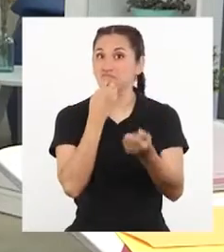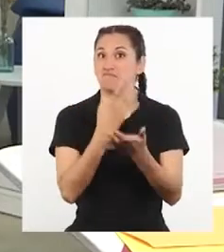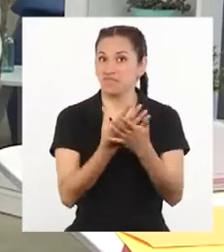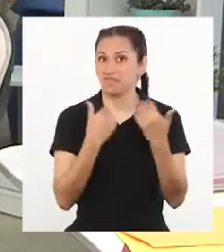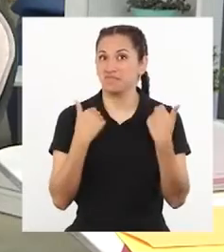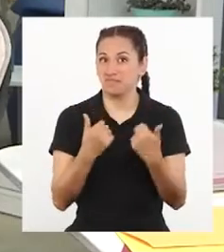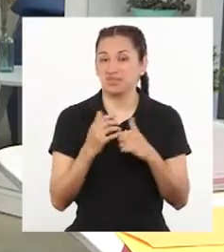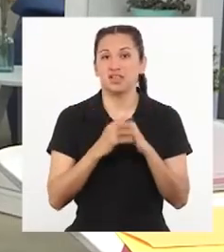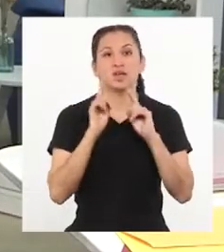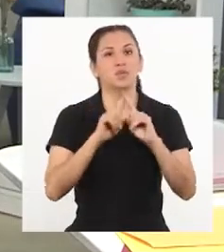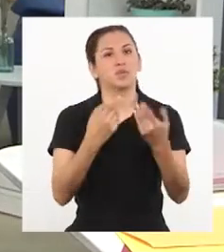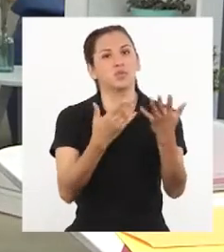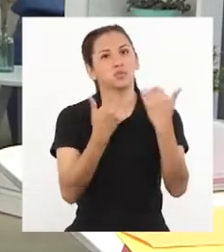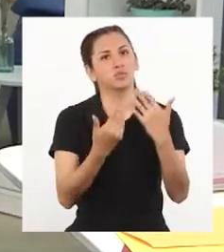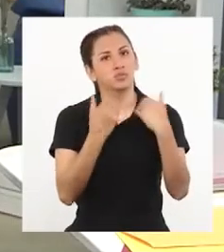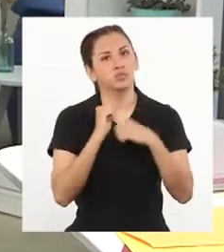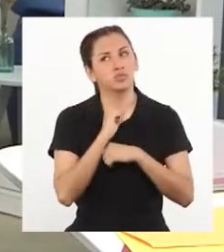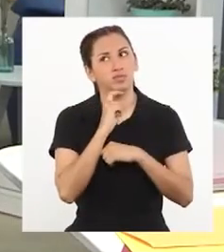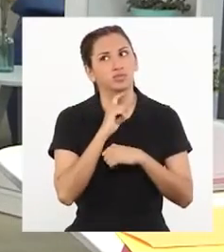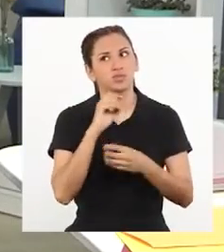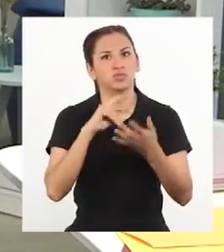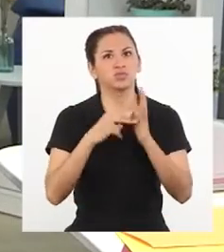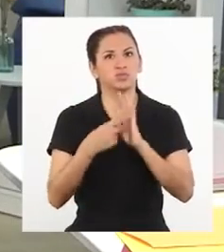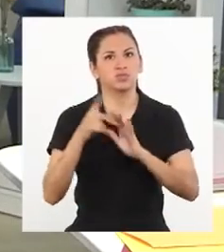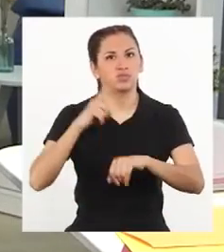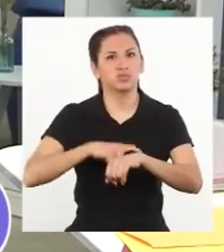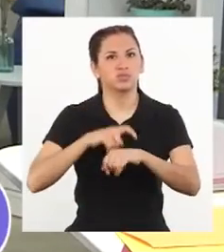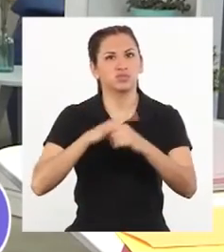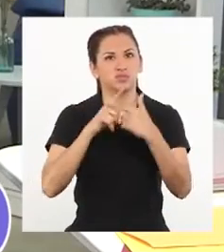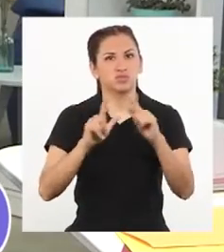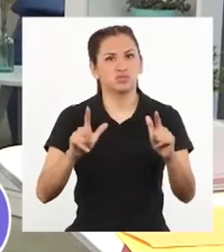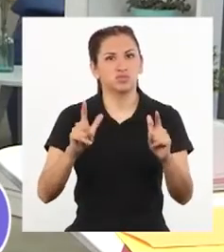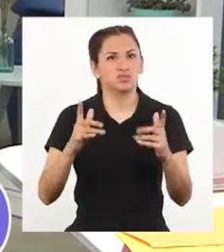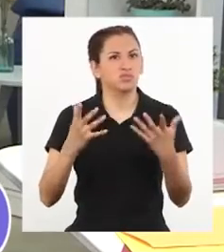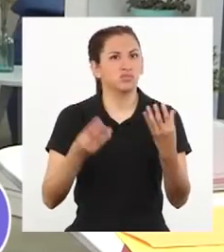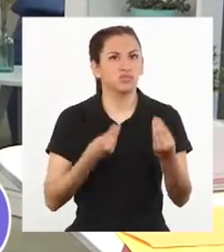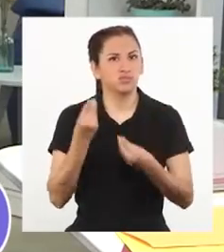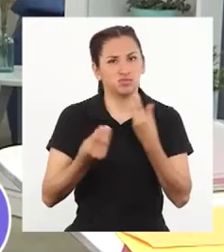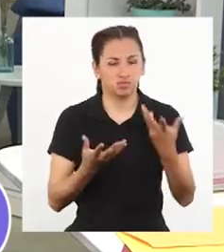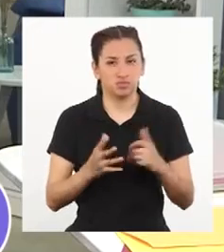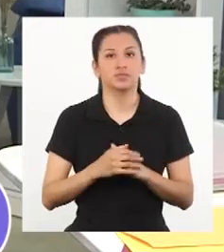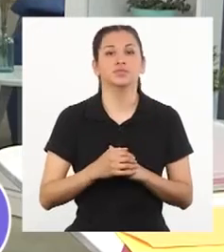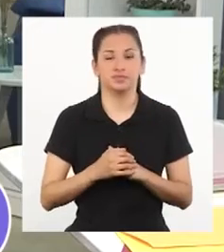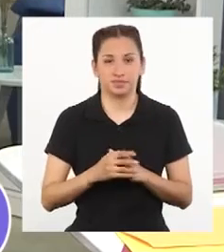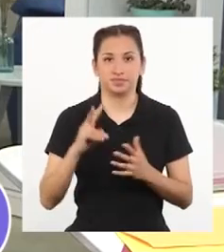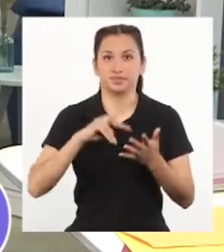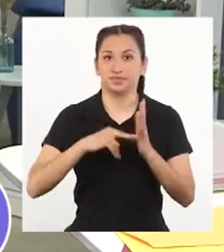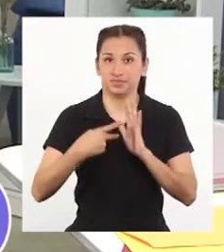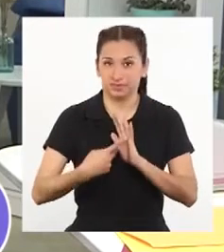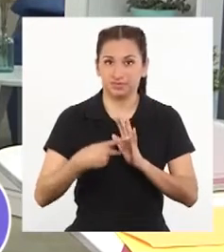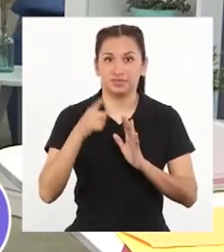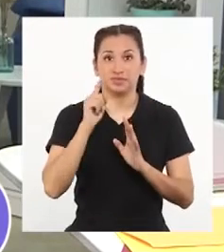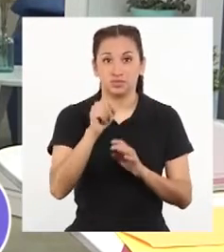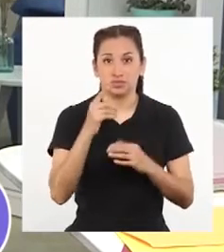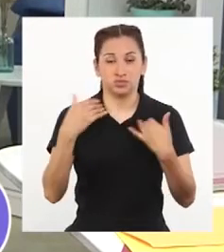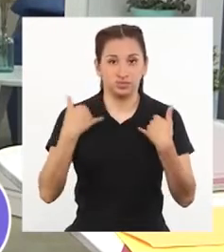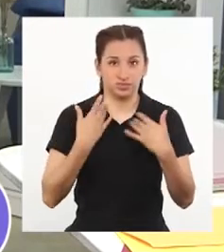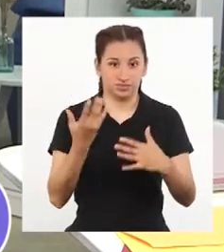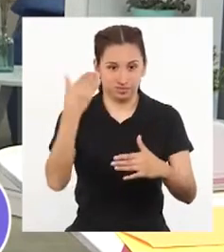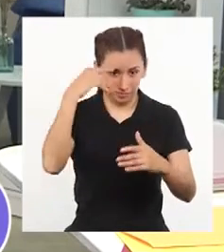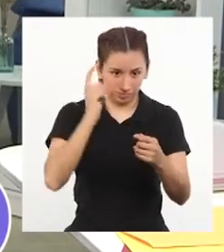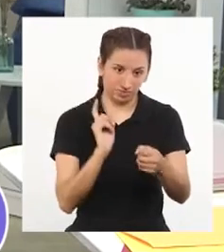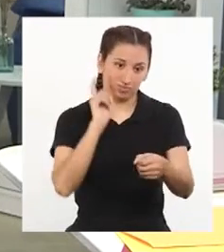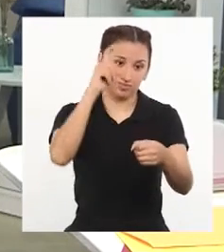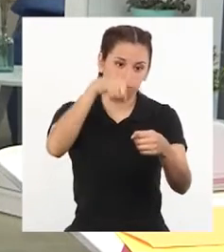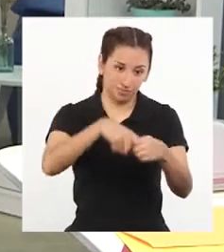recomendaciones, Juliana? Pero cuéntame, ¿cómo es el ocio y tiempo libre saludable? Se trata de involucrarse